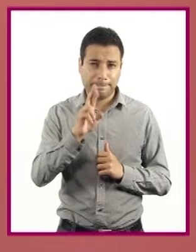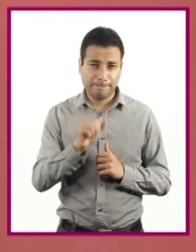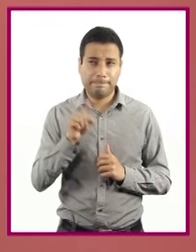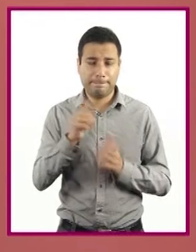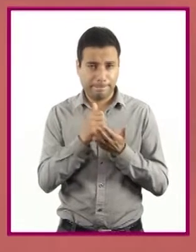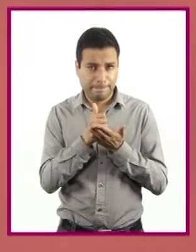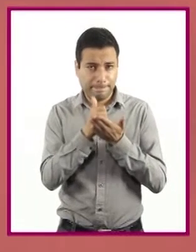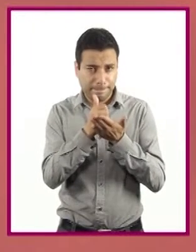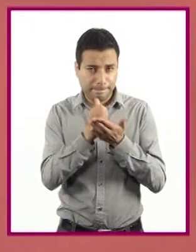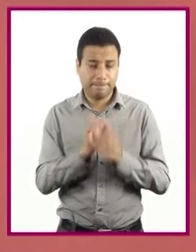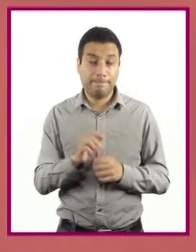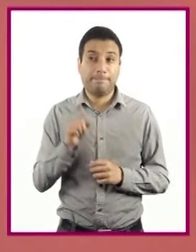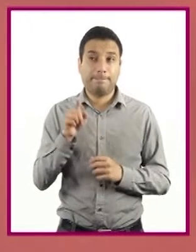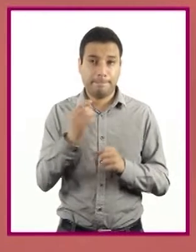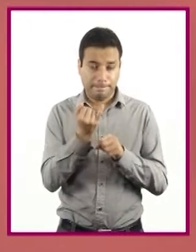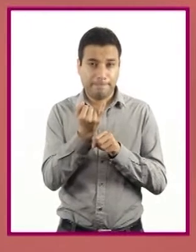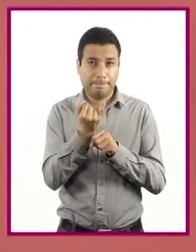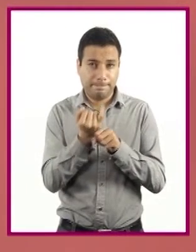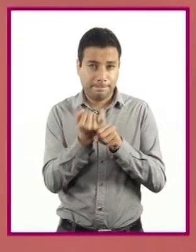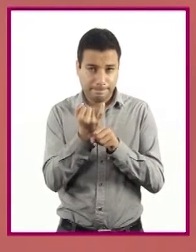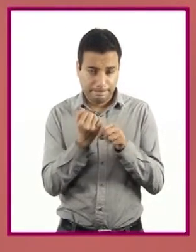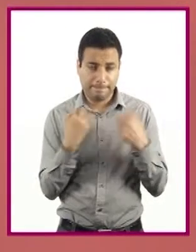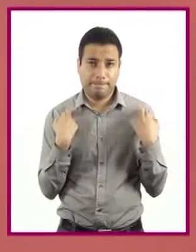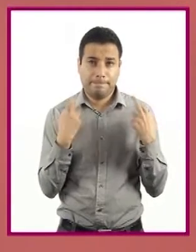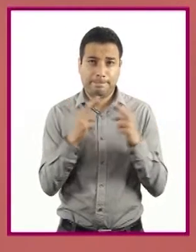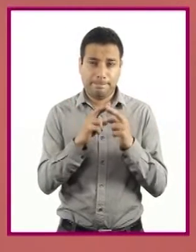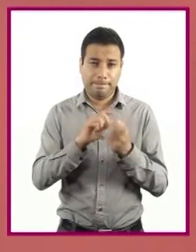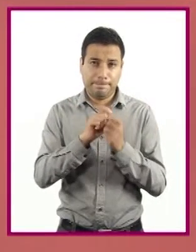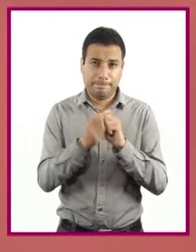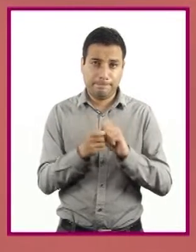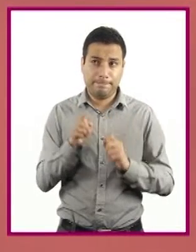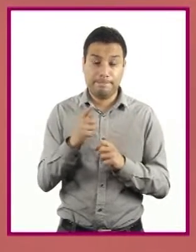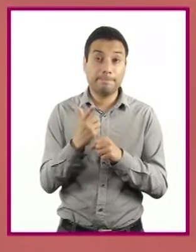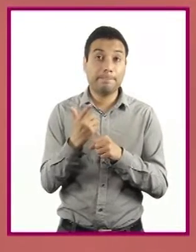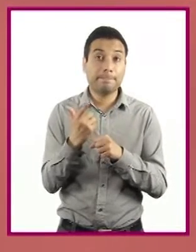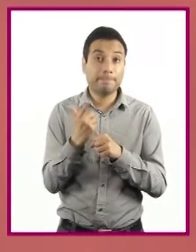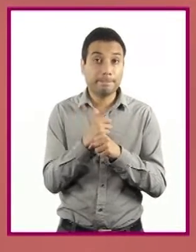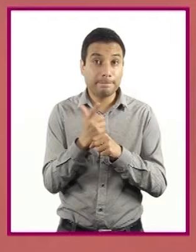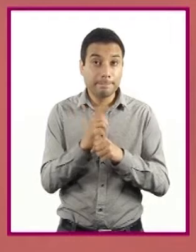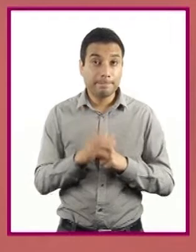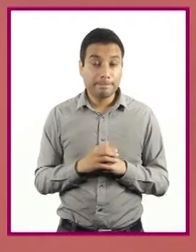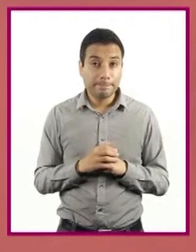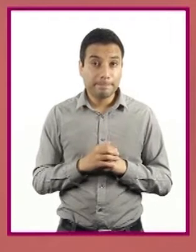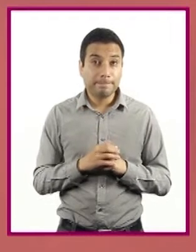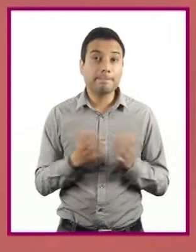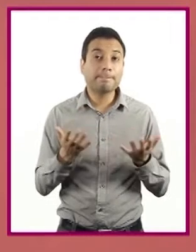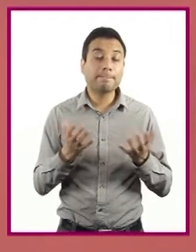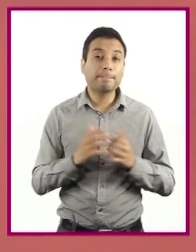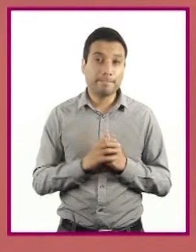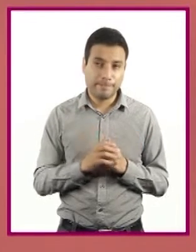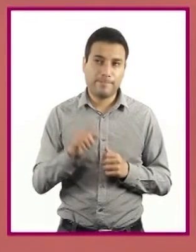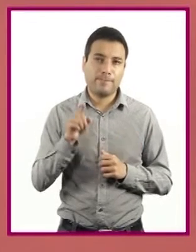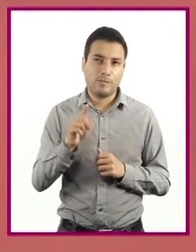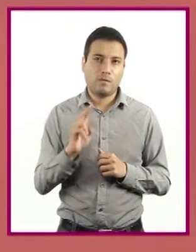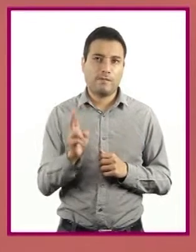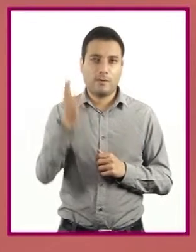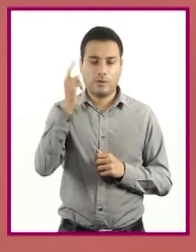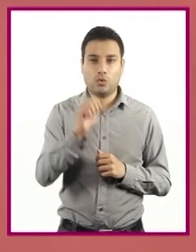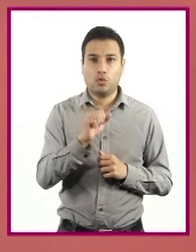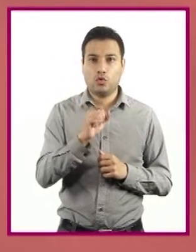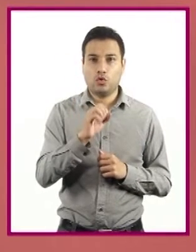es docente investigadora y traductora. Es licenciada y maestra en sinología por la Universidad de Sofía, en